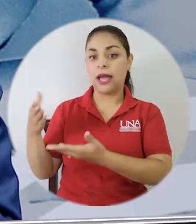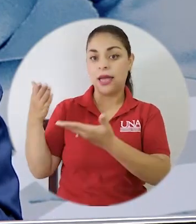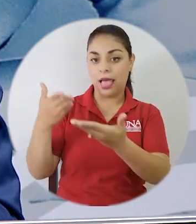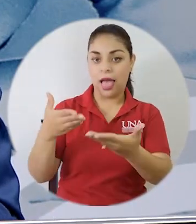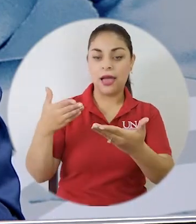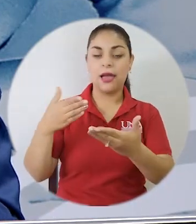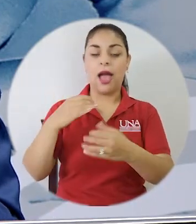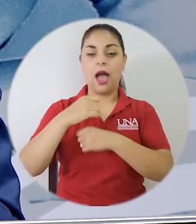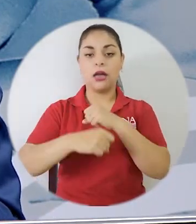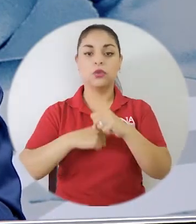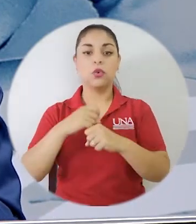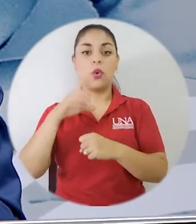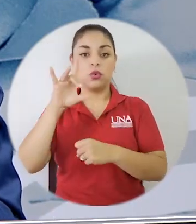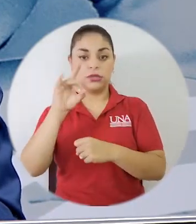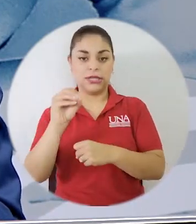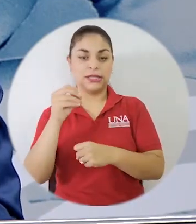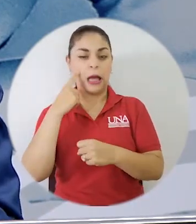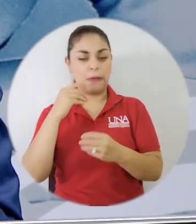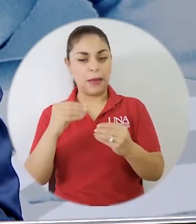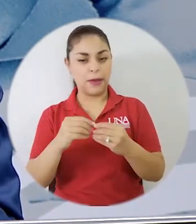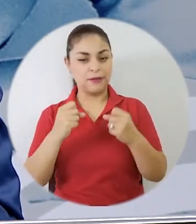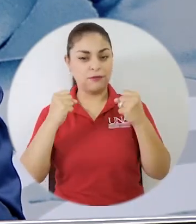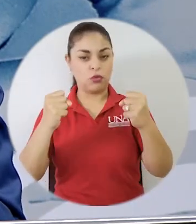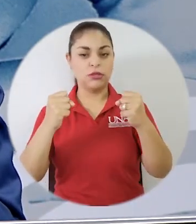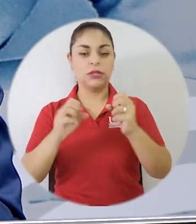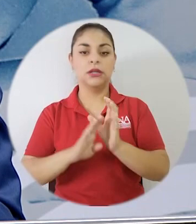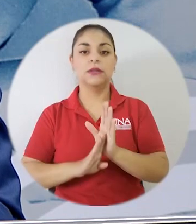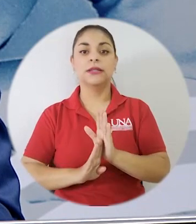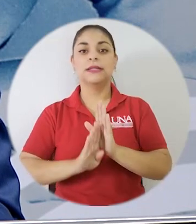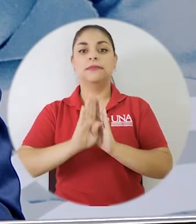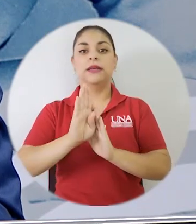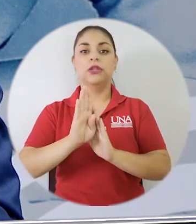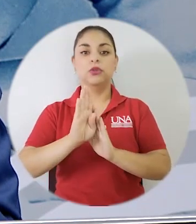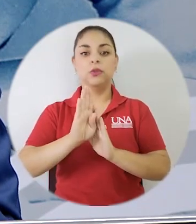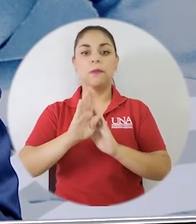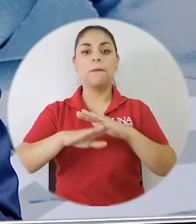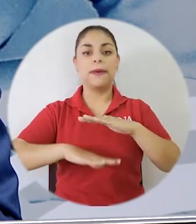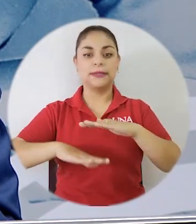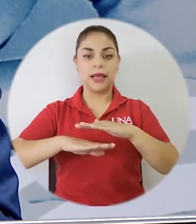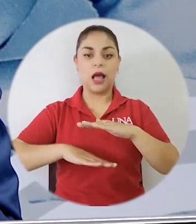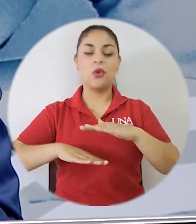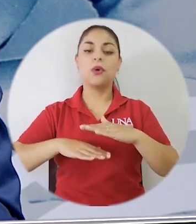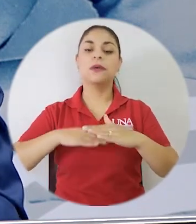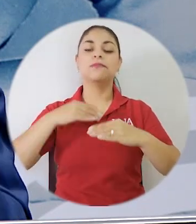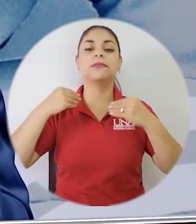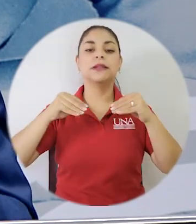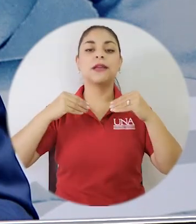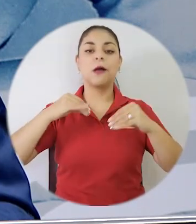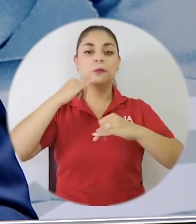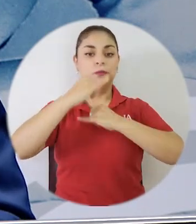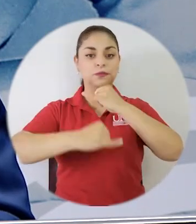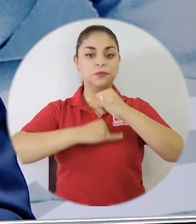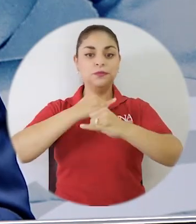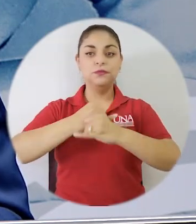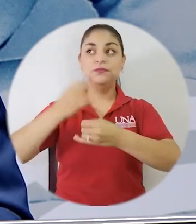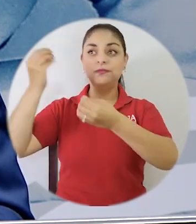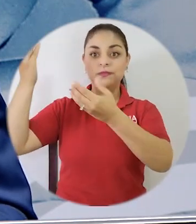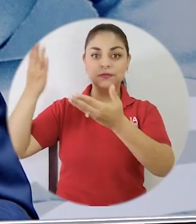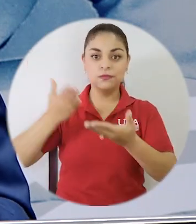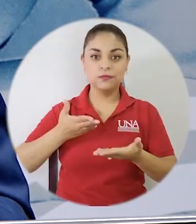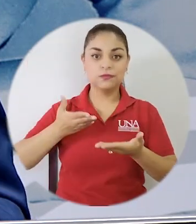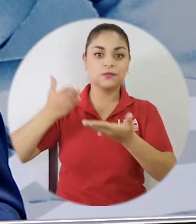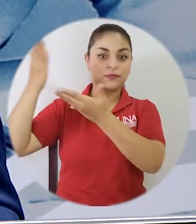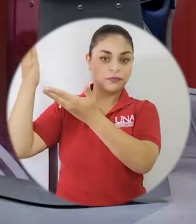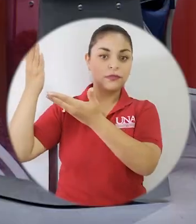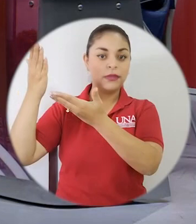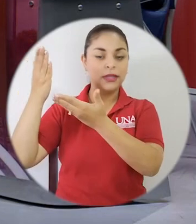los 80 para consolidar este nuevo patrón de crecimiento basado más en el mercado internacional y en la atracción de inversión extranjera directa,